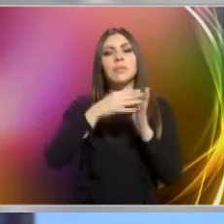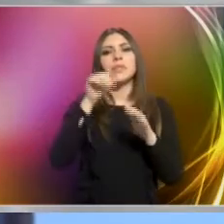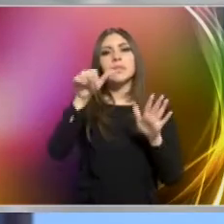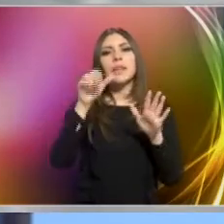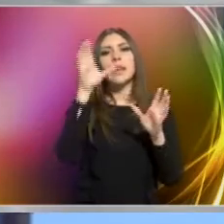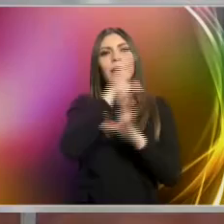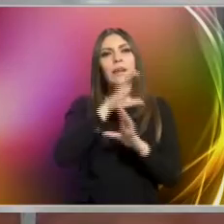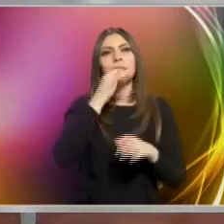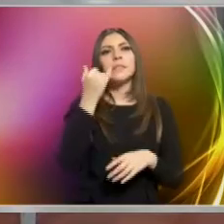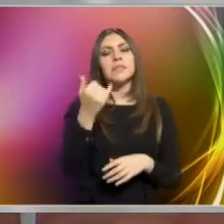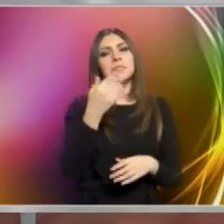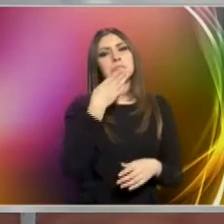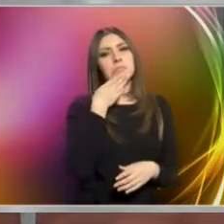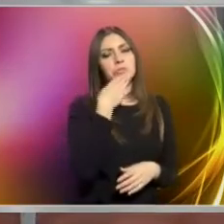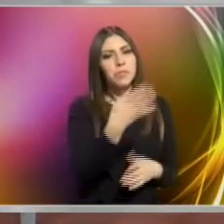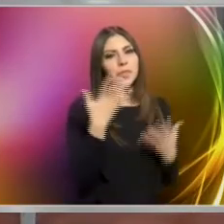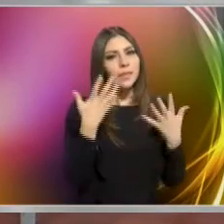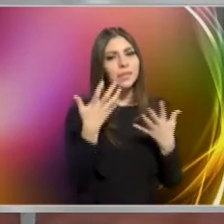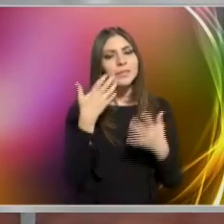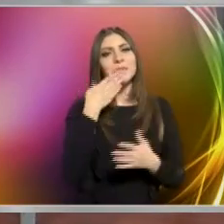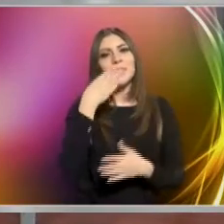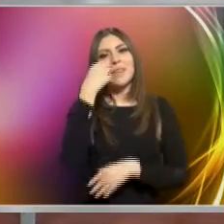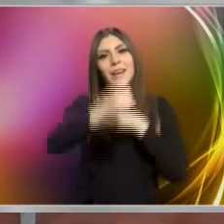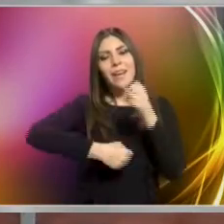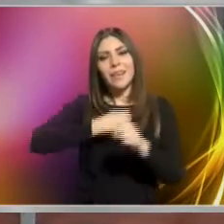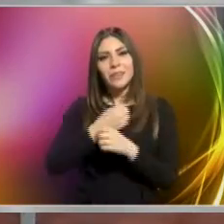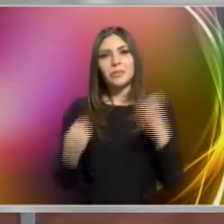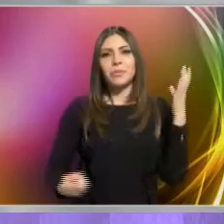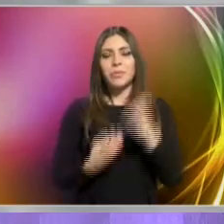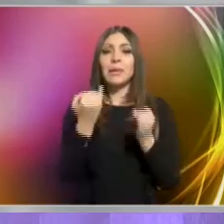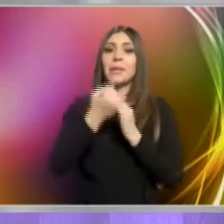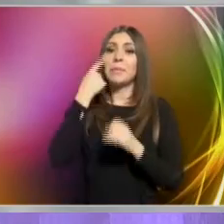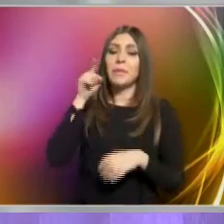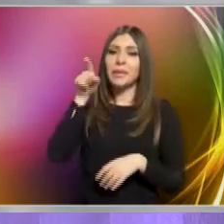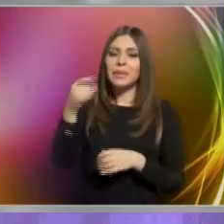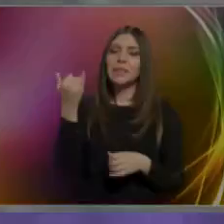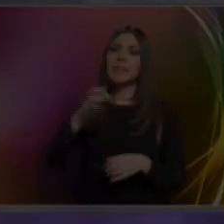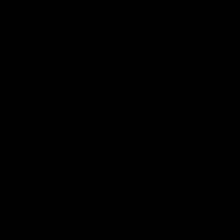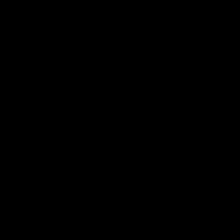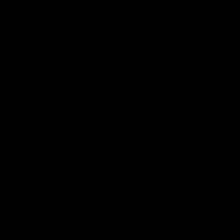año nuevo. Para ti y para todos los que Gracias, nos están viendo, Carlitos. que sea el mejor de los años. Así es.